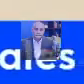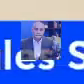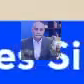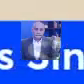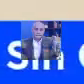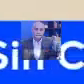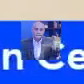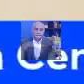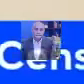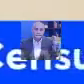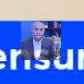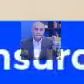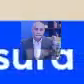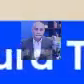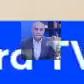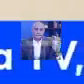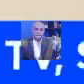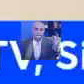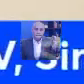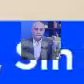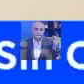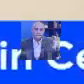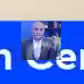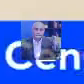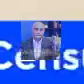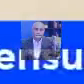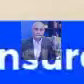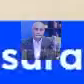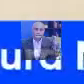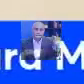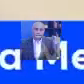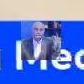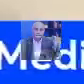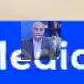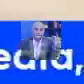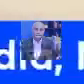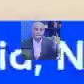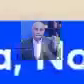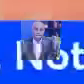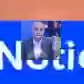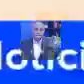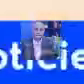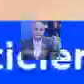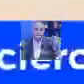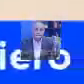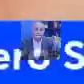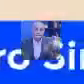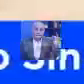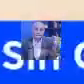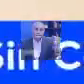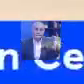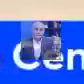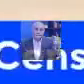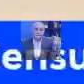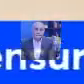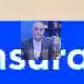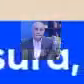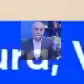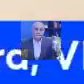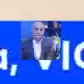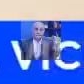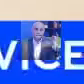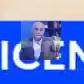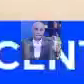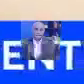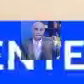comunicadores, pues que no soportan que nos vaya bien, porque si al presidente Andrés, es que esto es lo que se tiene que entender, Hamlet, y corrígeme si